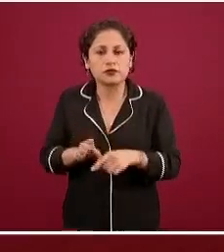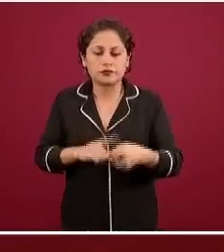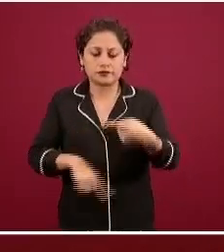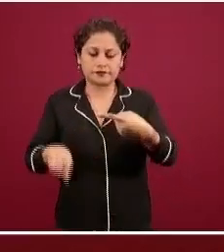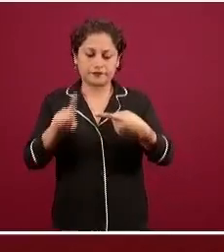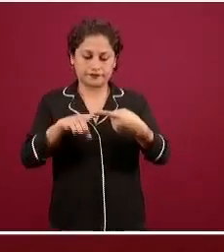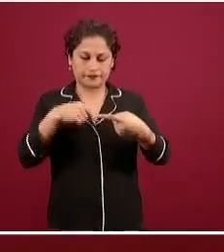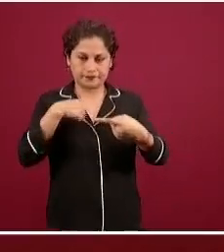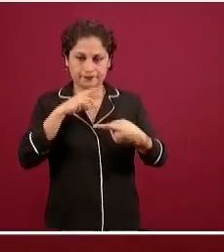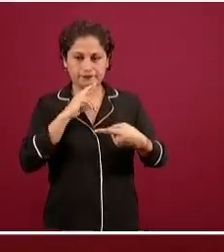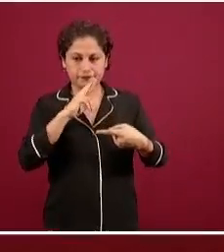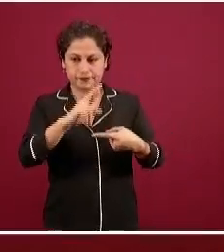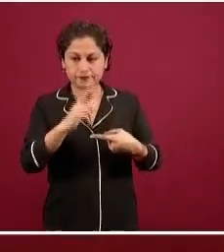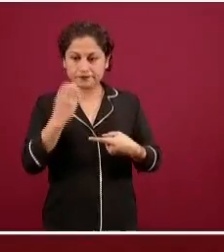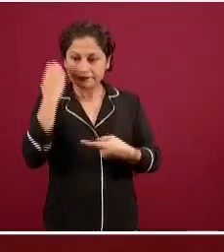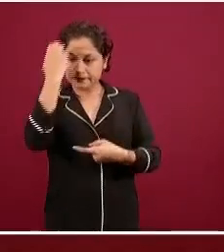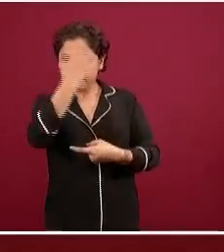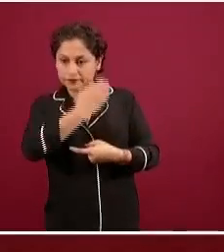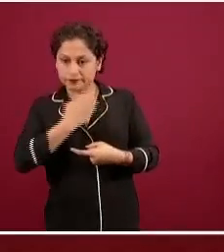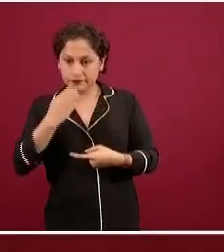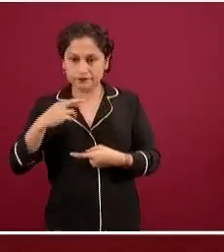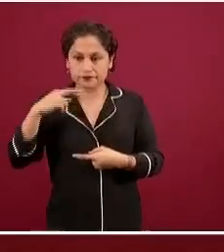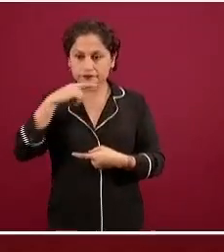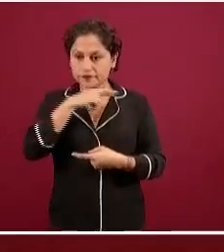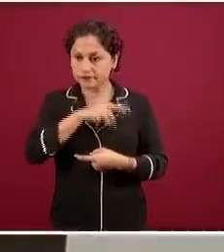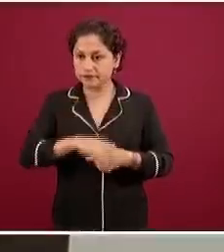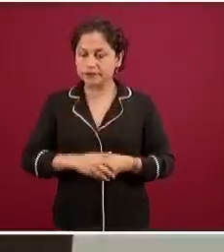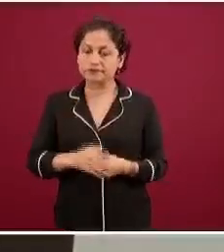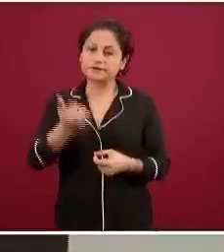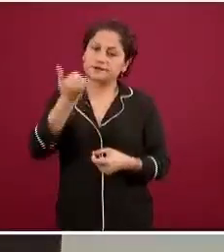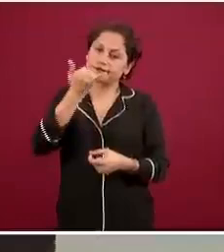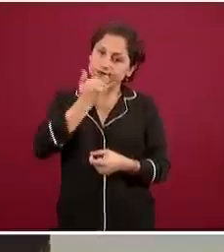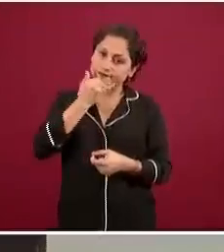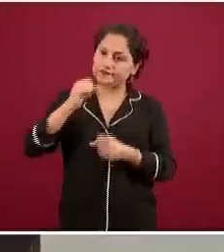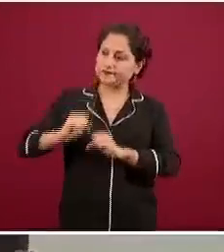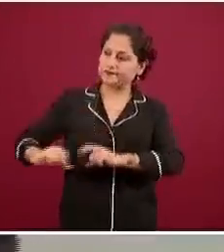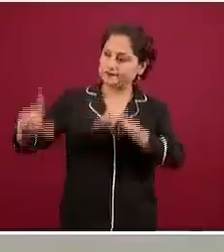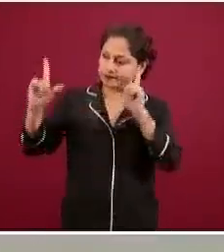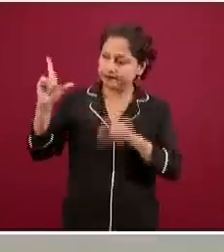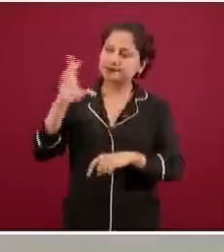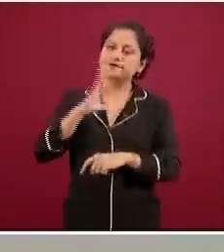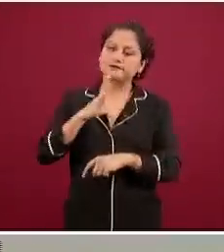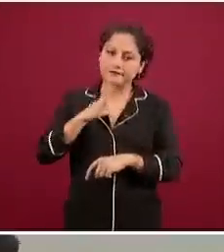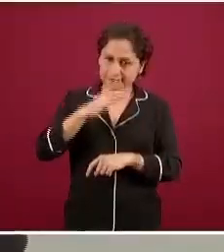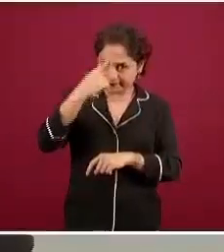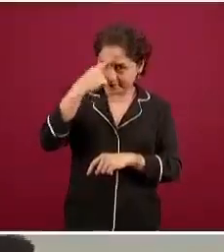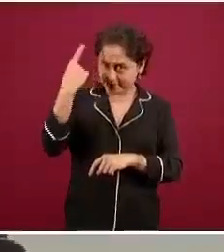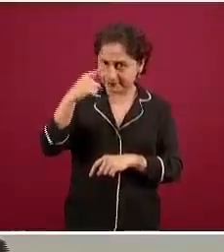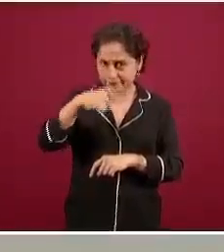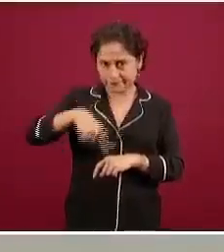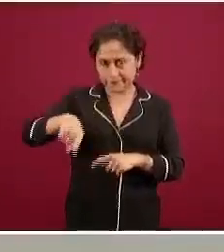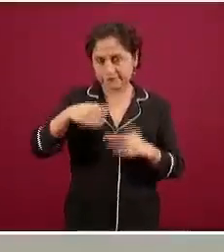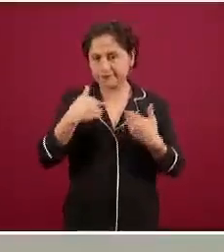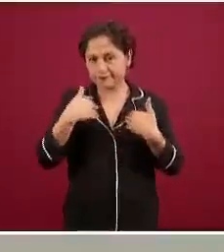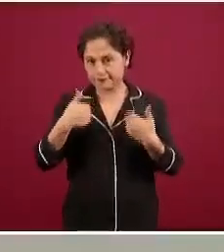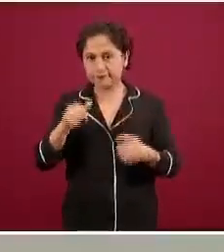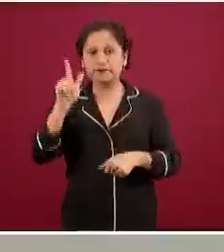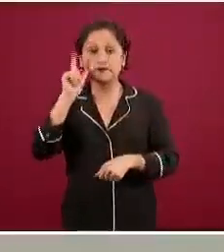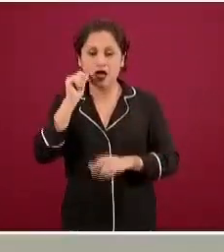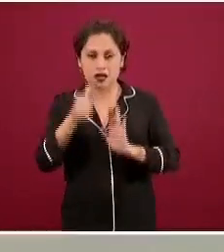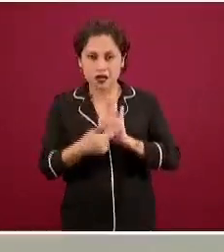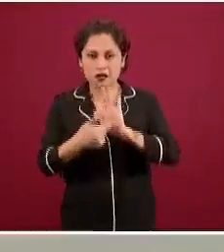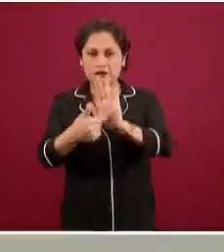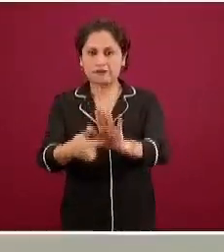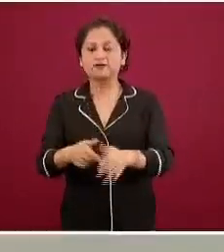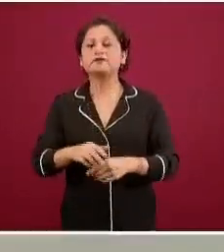rápidas. Y lástima, ya no nos da tiempo. Tengo unas diapositivas, mañana hablamos de pruebas rápidas y de la tecnología de las pruebas. Pero baste decir,